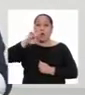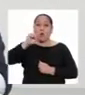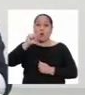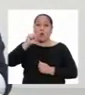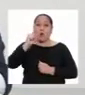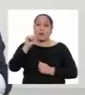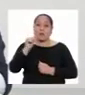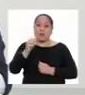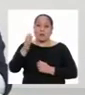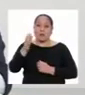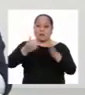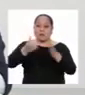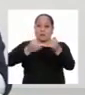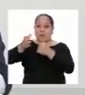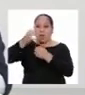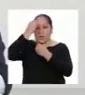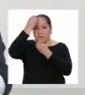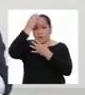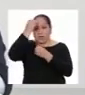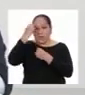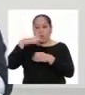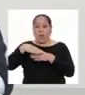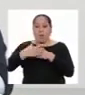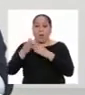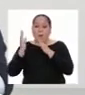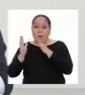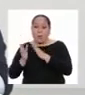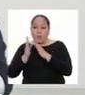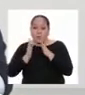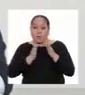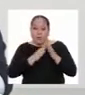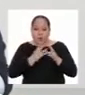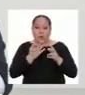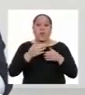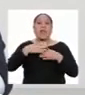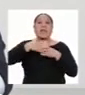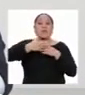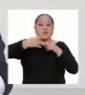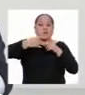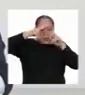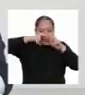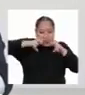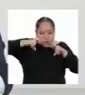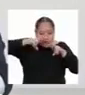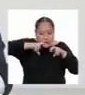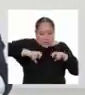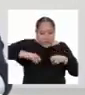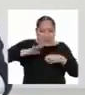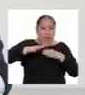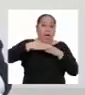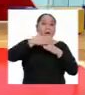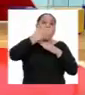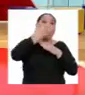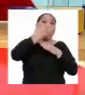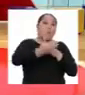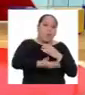luego procesarlos y organizarlos para poder analizarlos y poder llegar a las